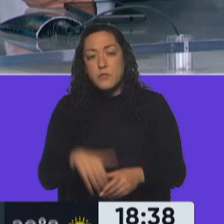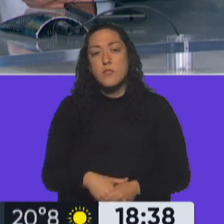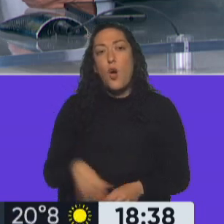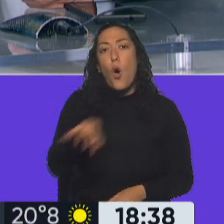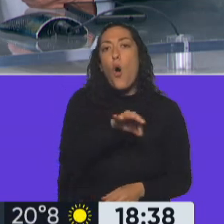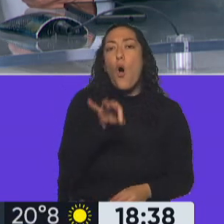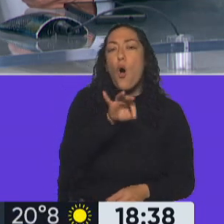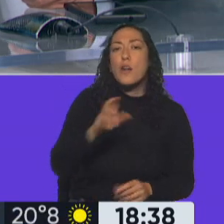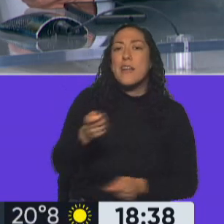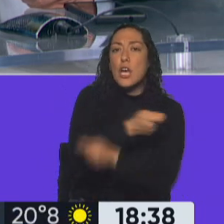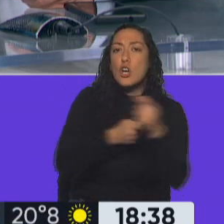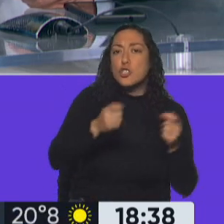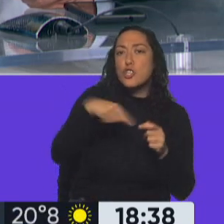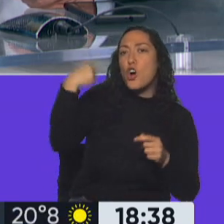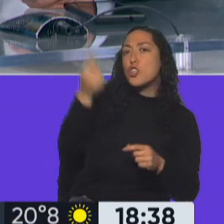otros negocios corporativos.